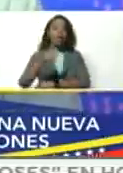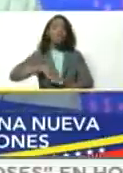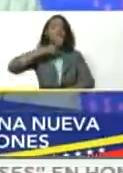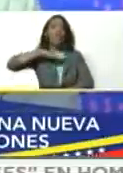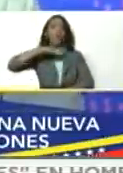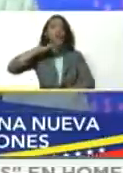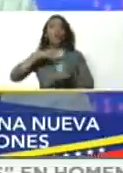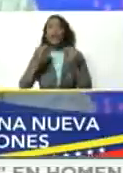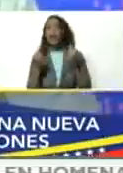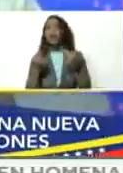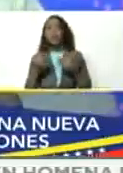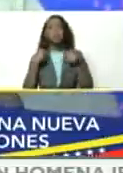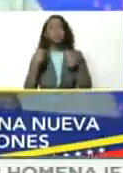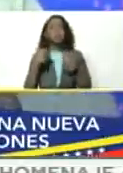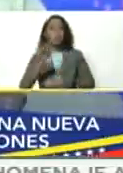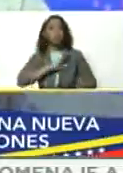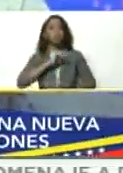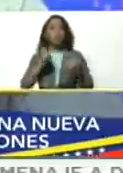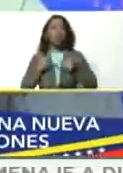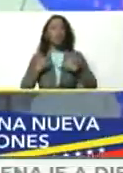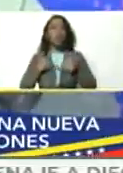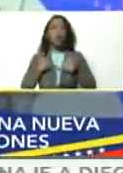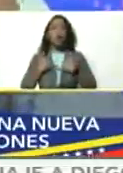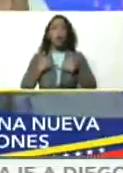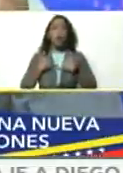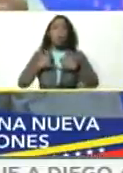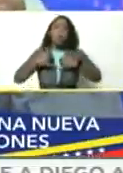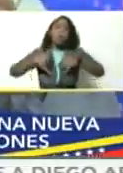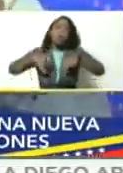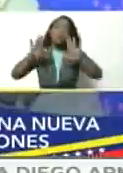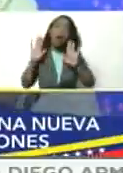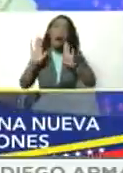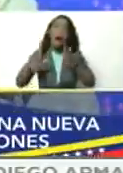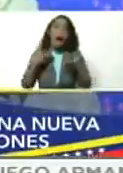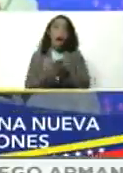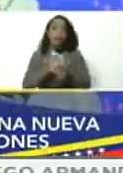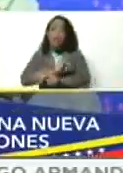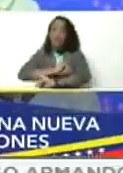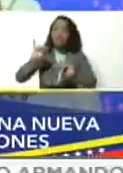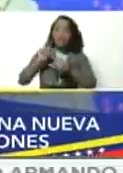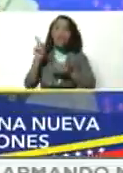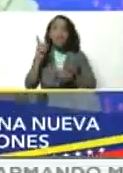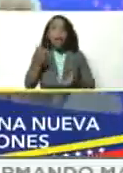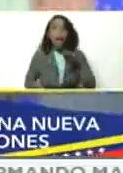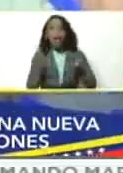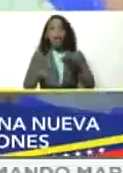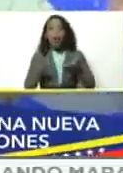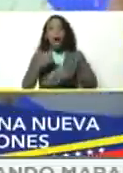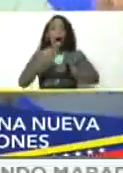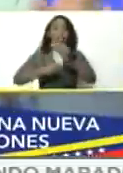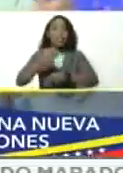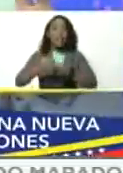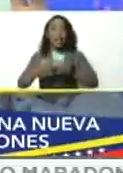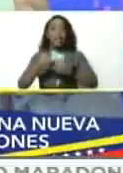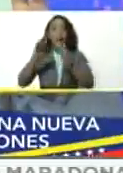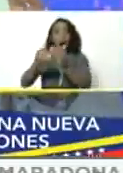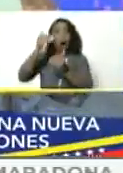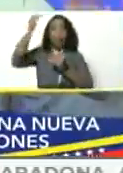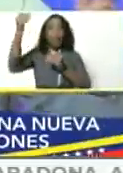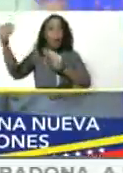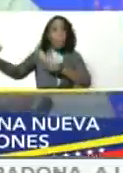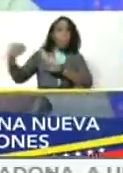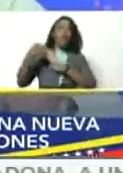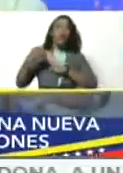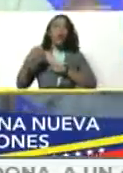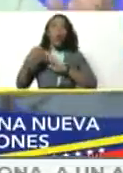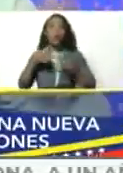suficientes recursos para uno decir, no, por ahora, hasta que no se estabilice esta situación creada desde el exterior por